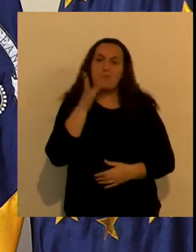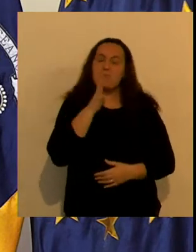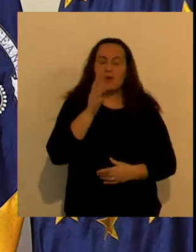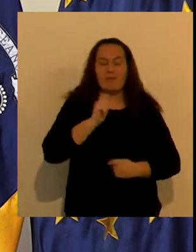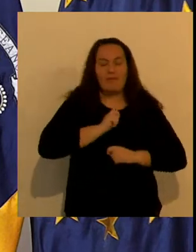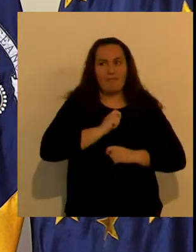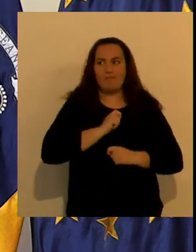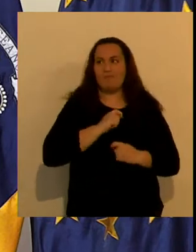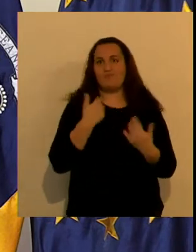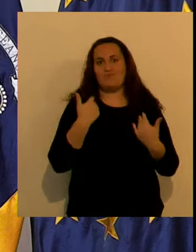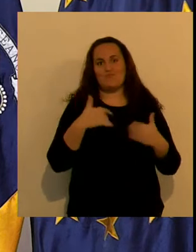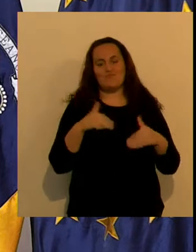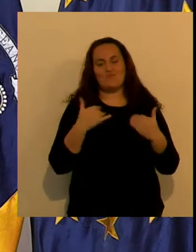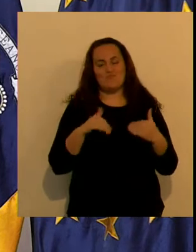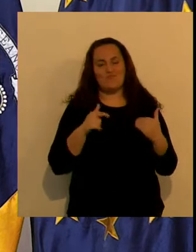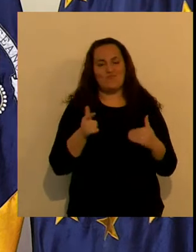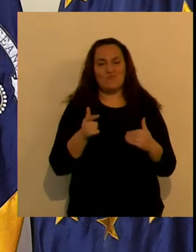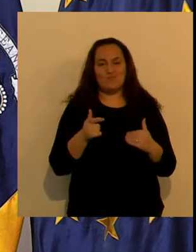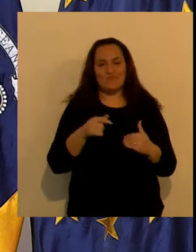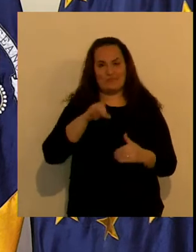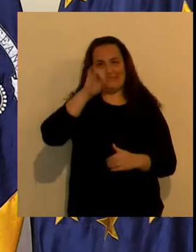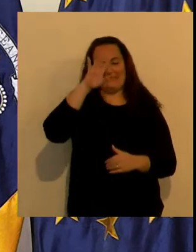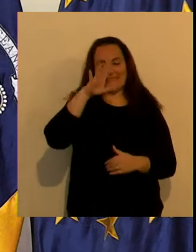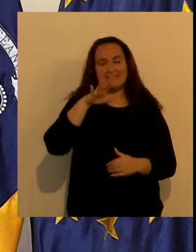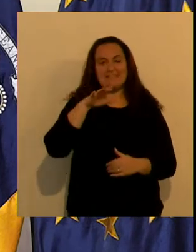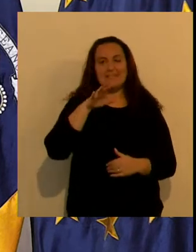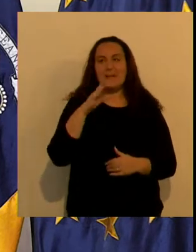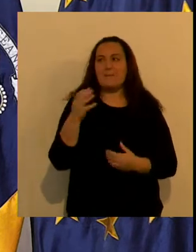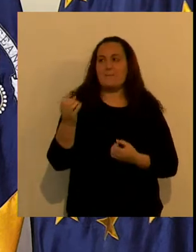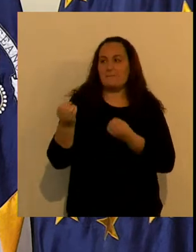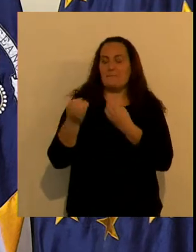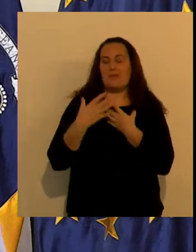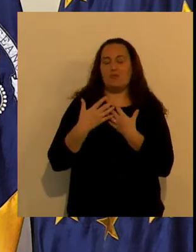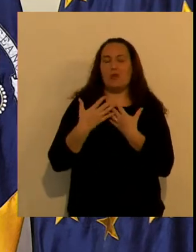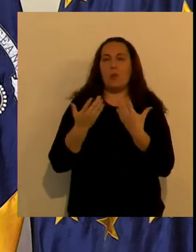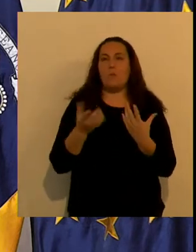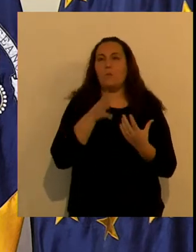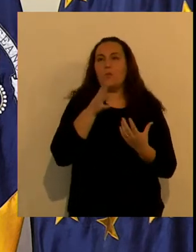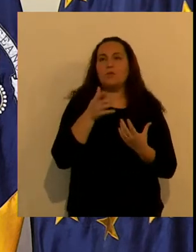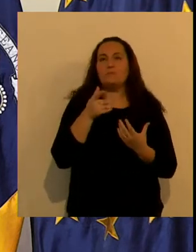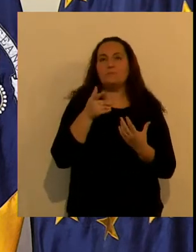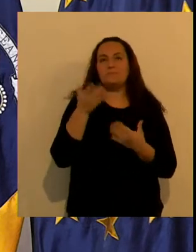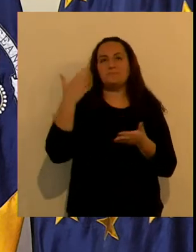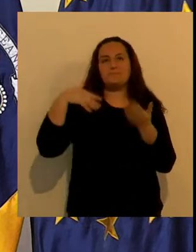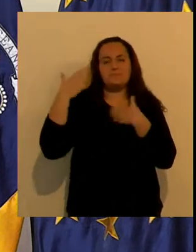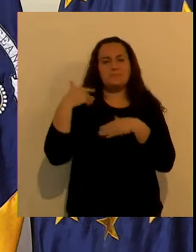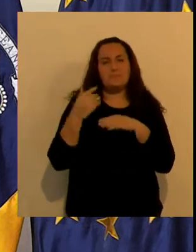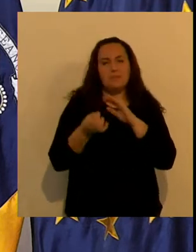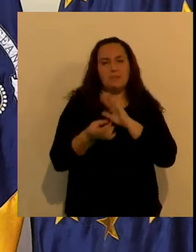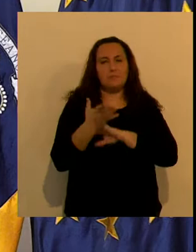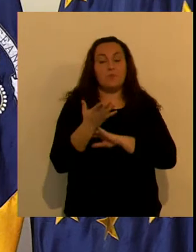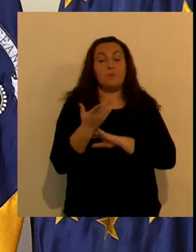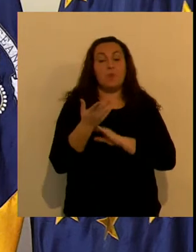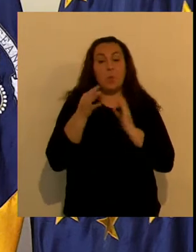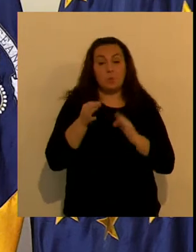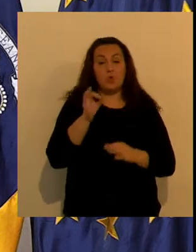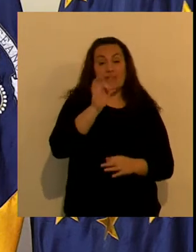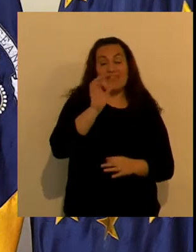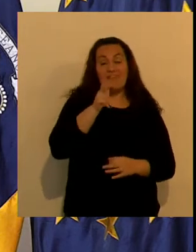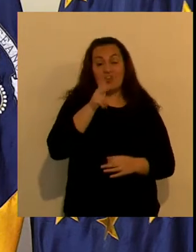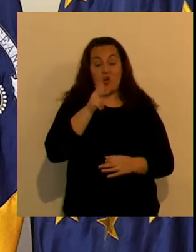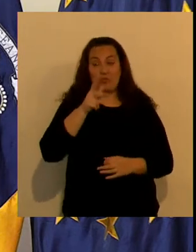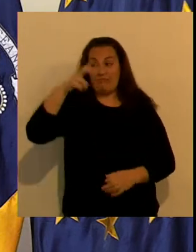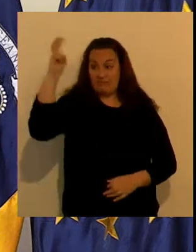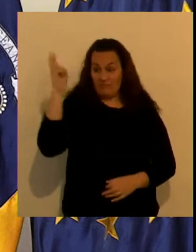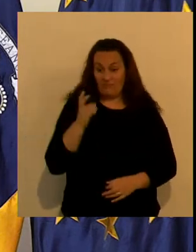impactó mucho cuando me hablaron de... Porque eso empezó en un momento, cuando llegó Stephen Hawking, pues estaba